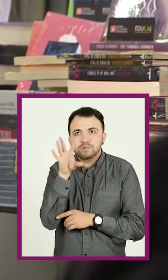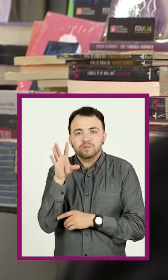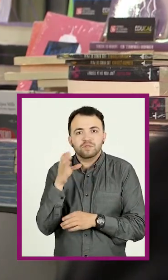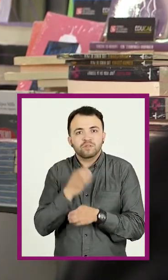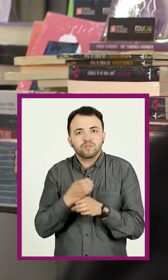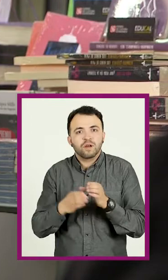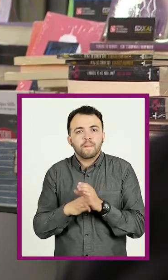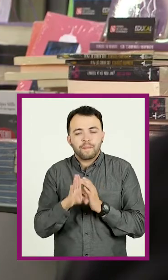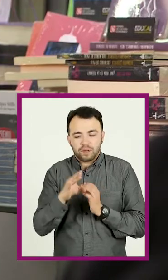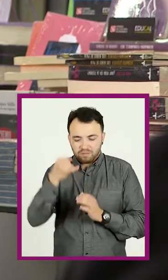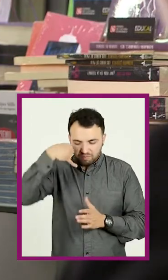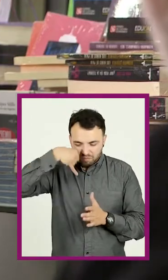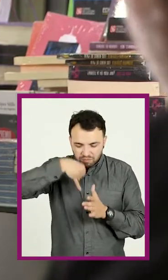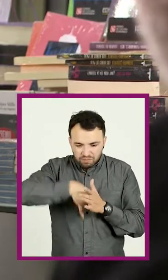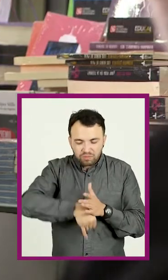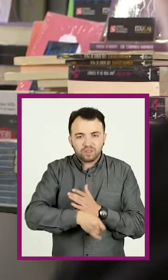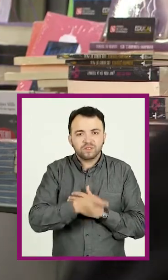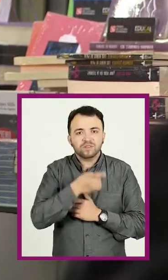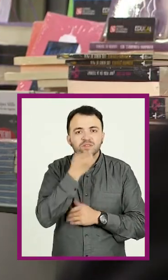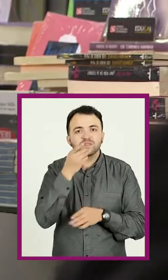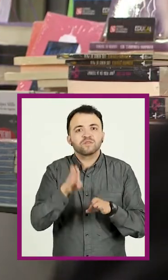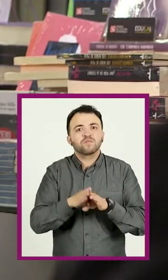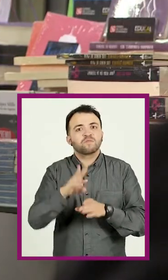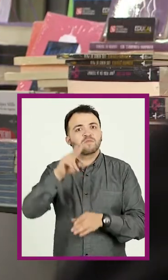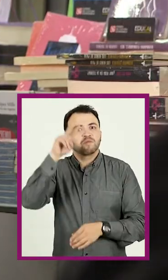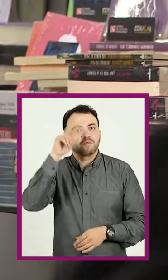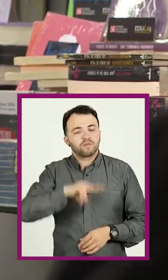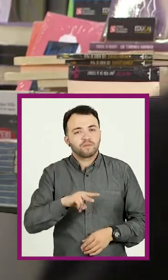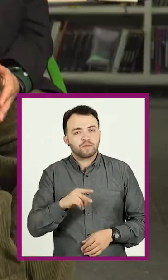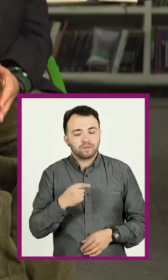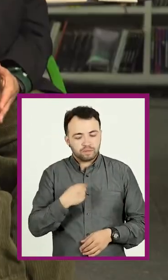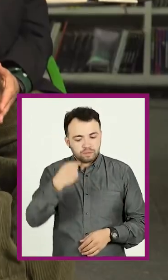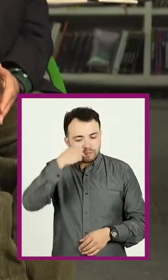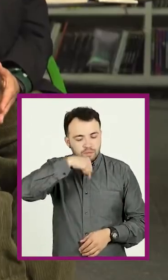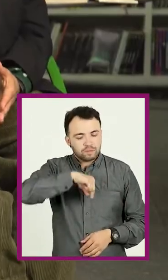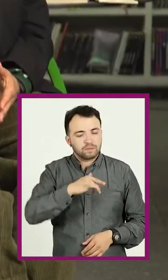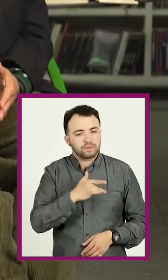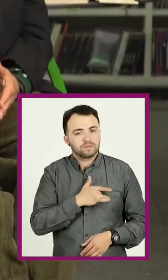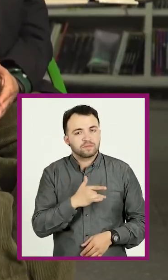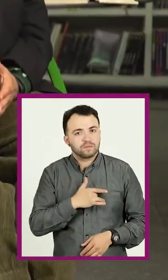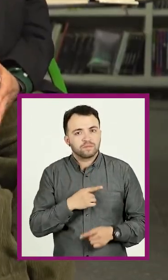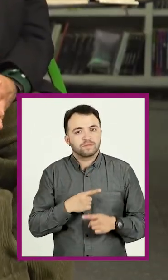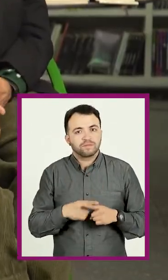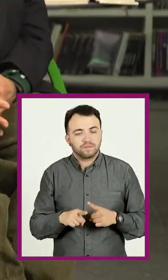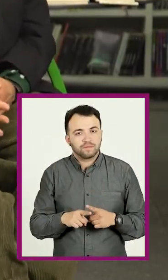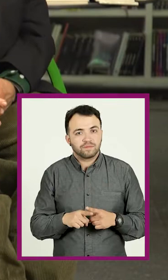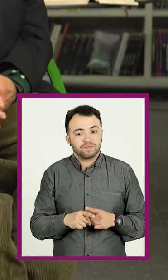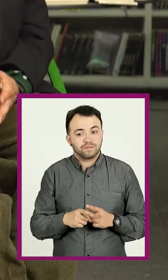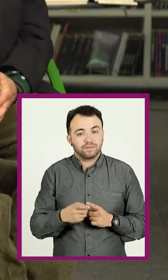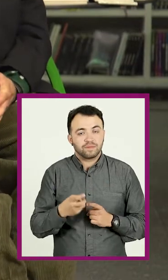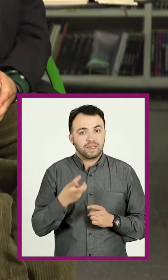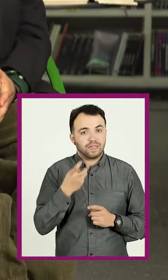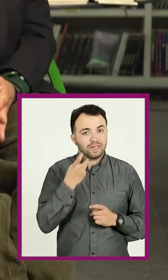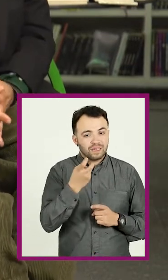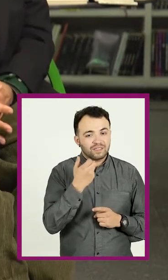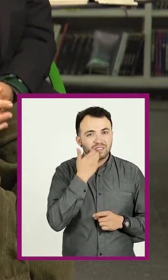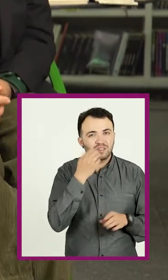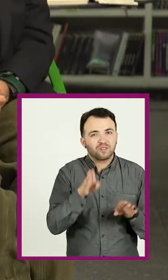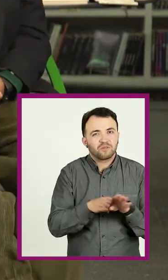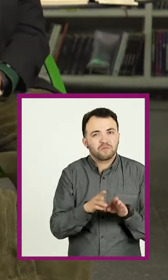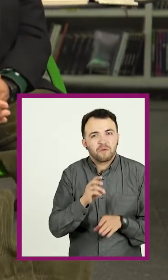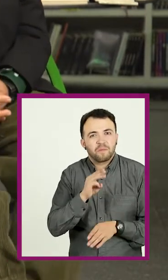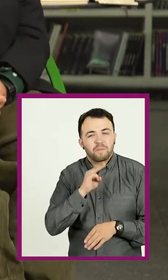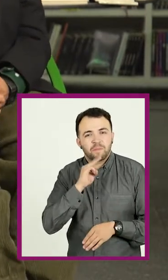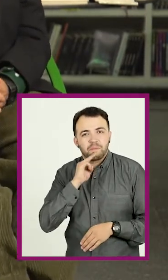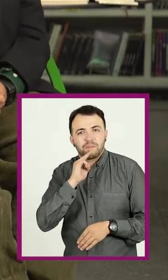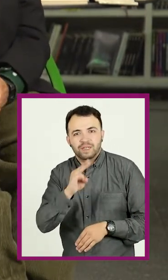verdad en su totalidad. Claro. ¿No? Pero es lo que en el fondo es parte del mensaje o del contenido del primero